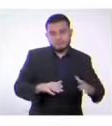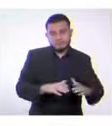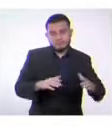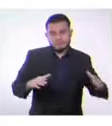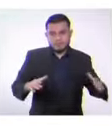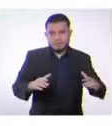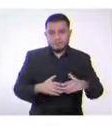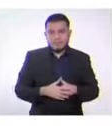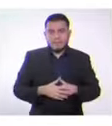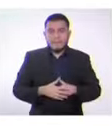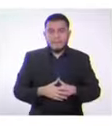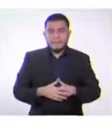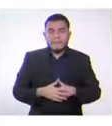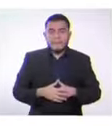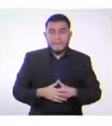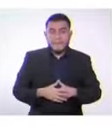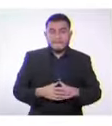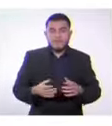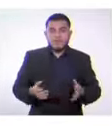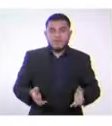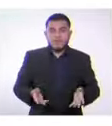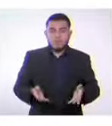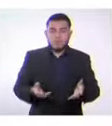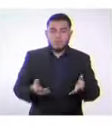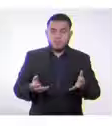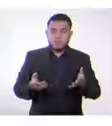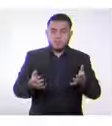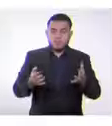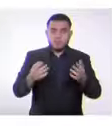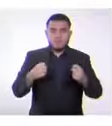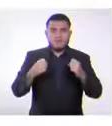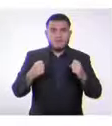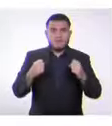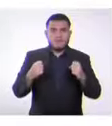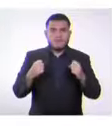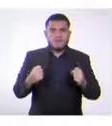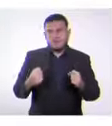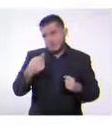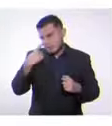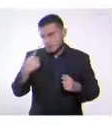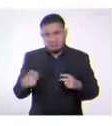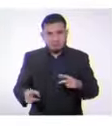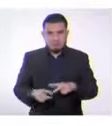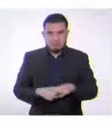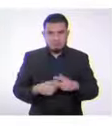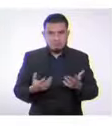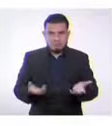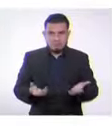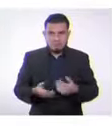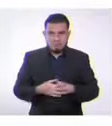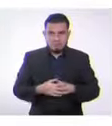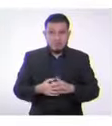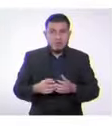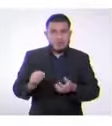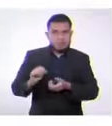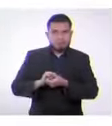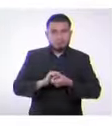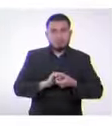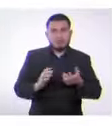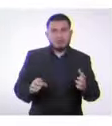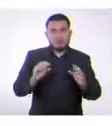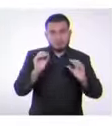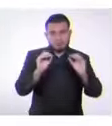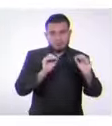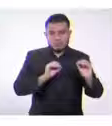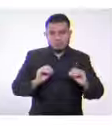En los gases, las fuerzas de atracción son casi inexistentes, por lo que las partículas